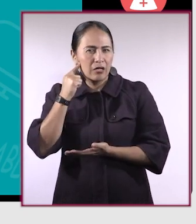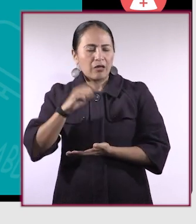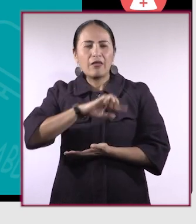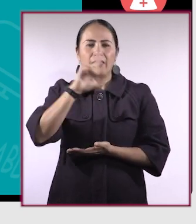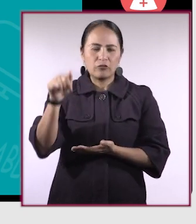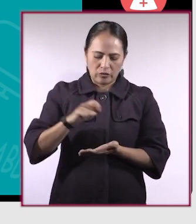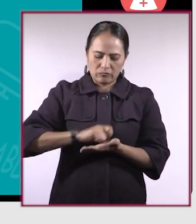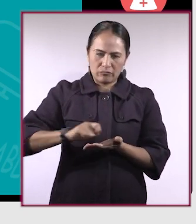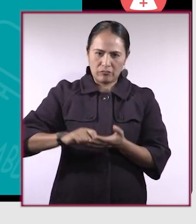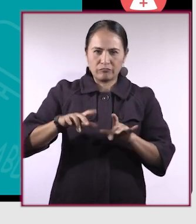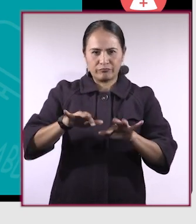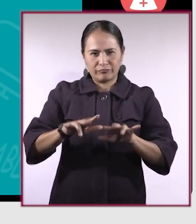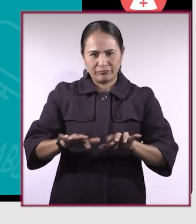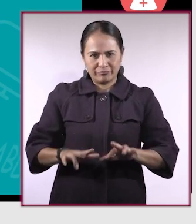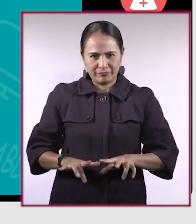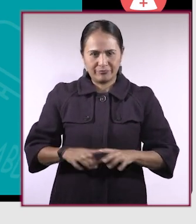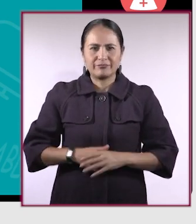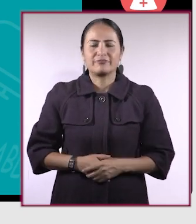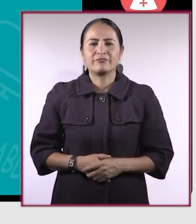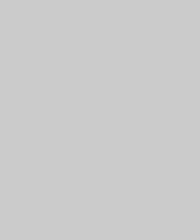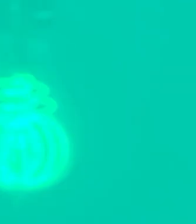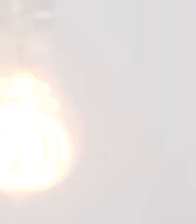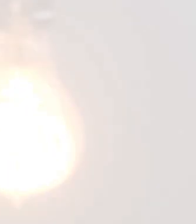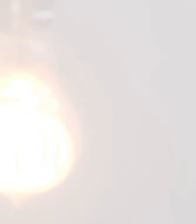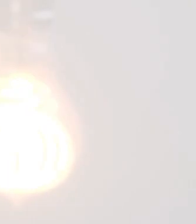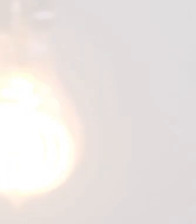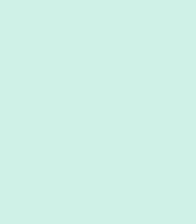letras lo que hemos escuchado.